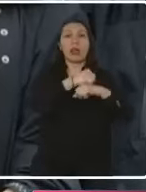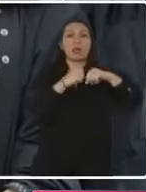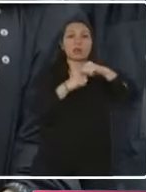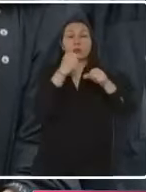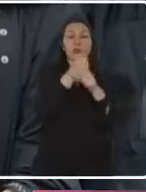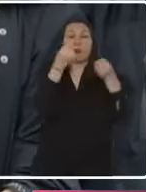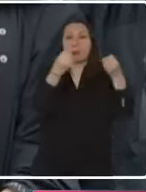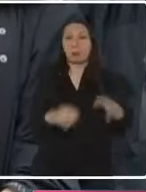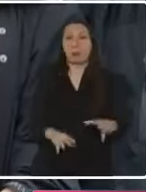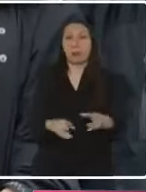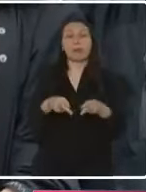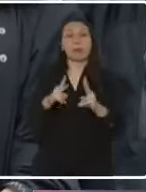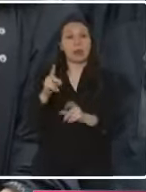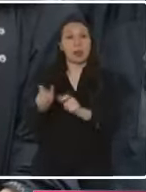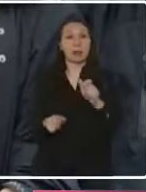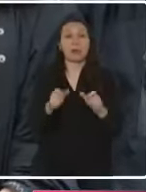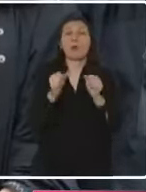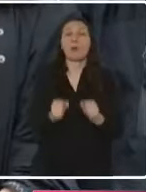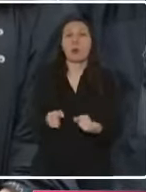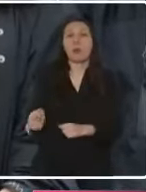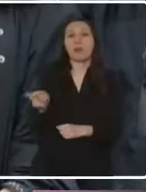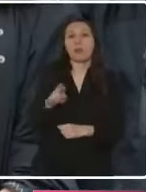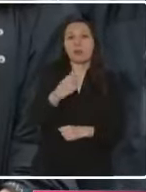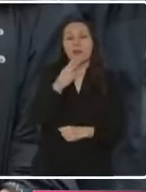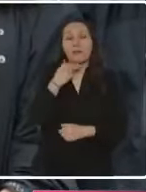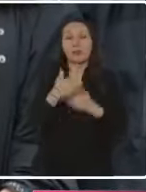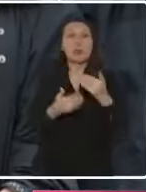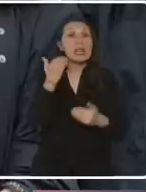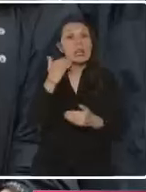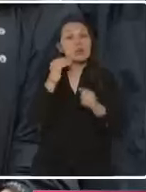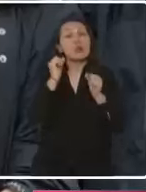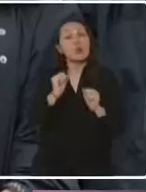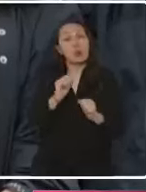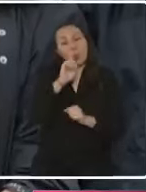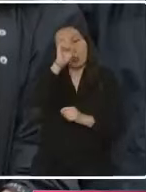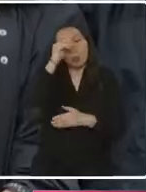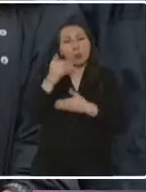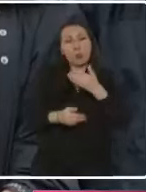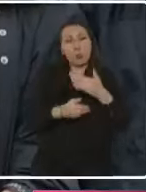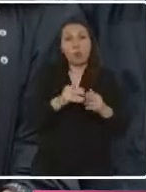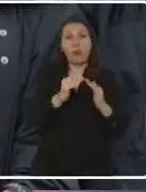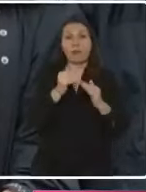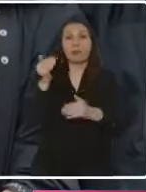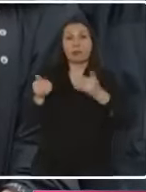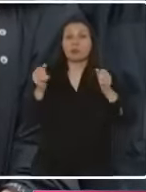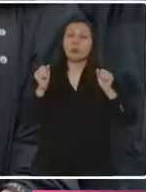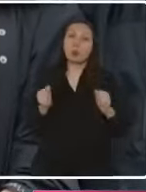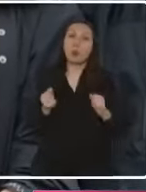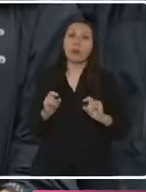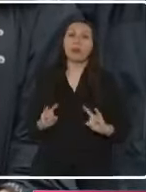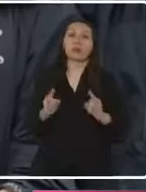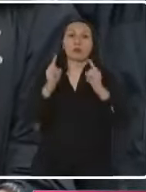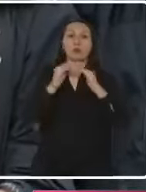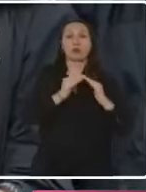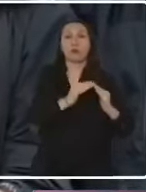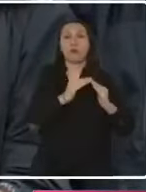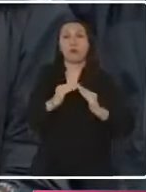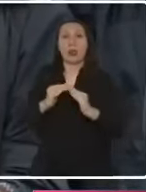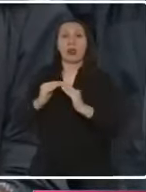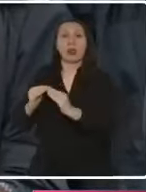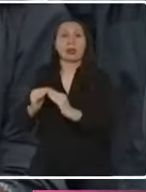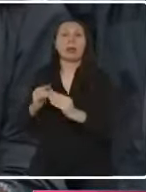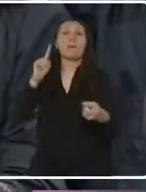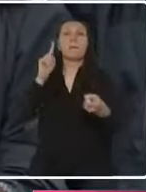perdida y permitir que las personas así puedan retomar su vida, que los niños puedan recobrar sus rutinas, que los vecinos puedan reconstruir sus barrios